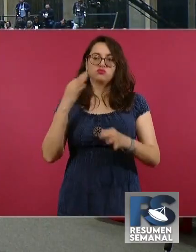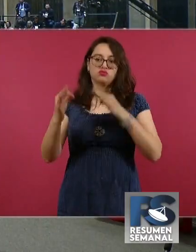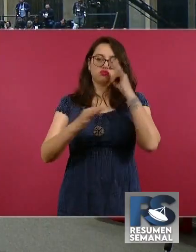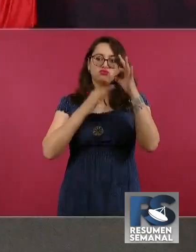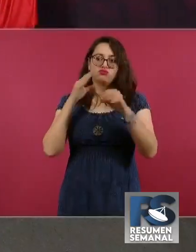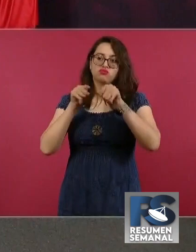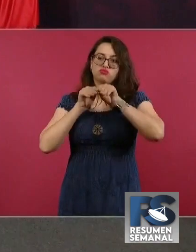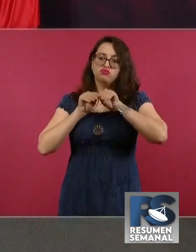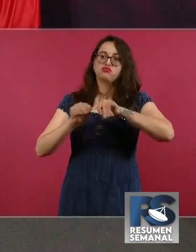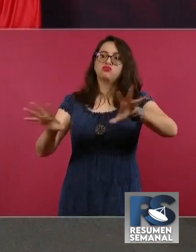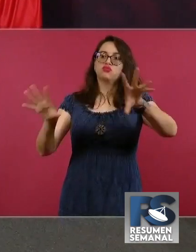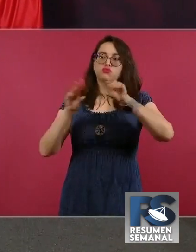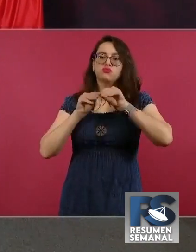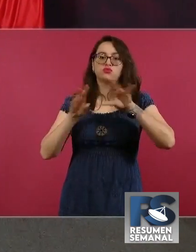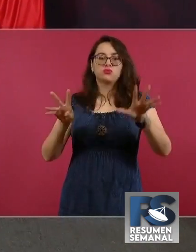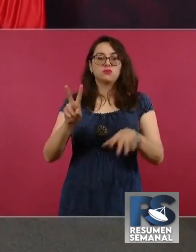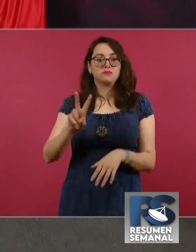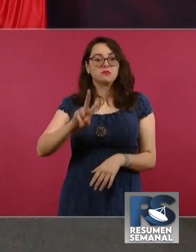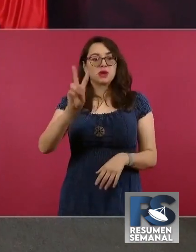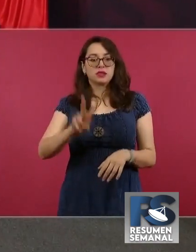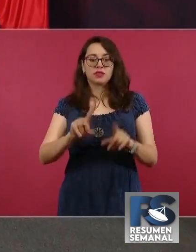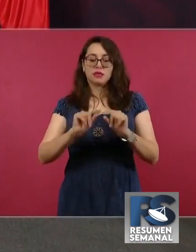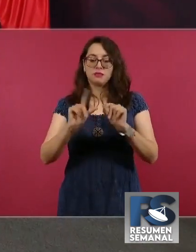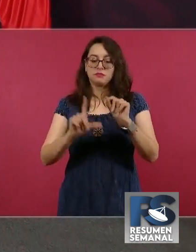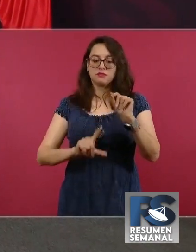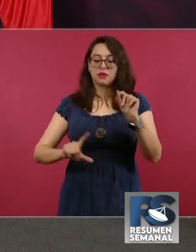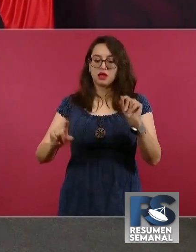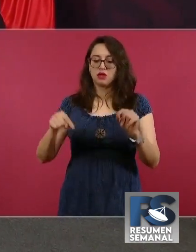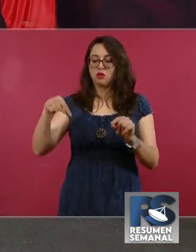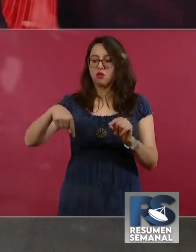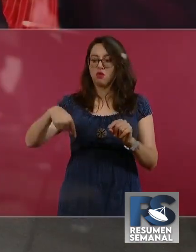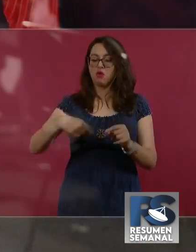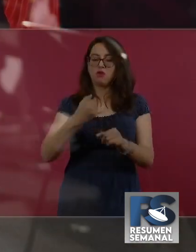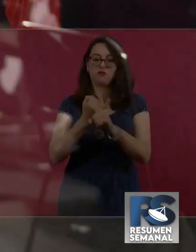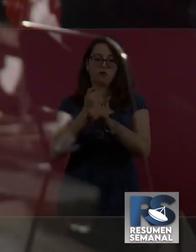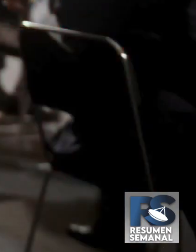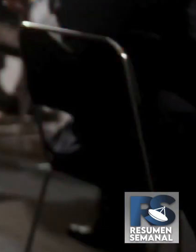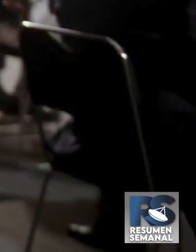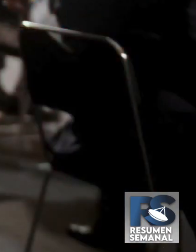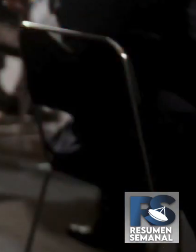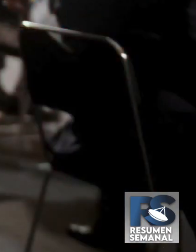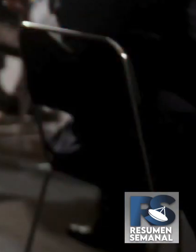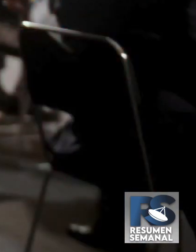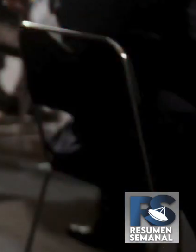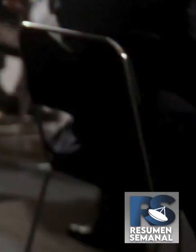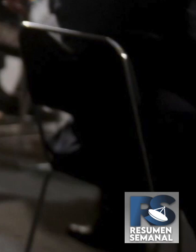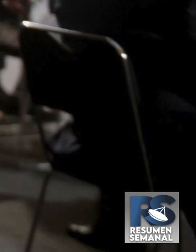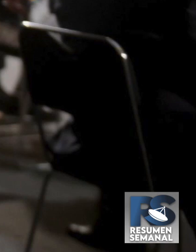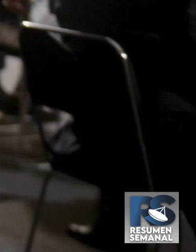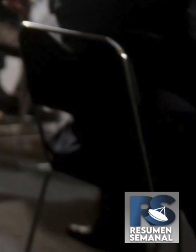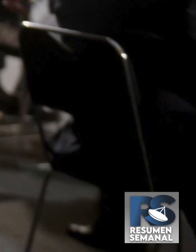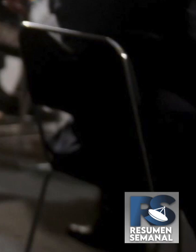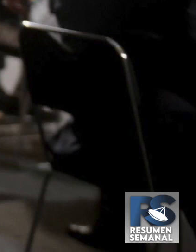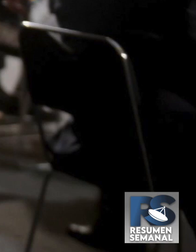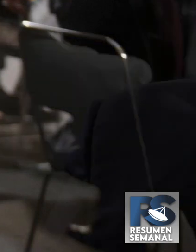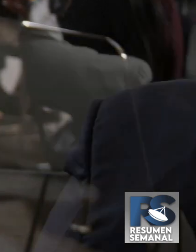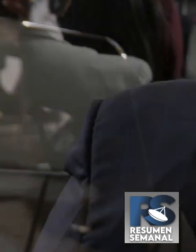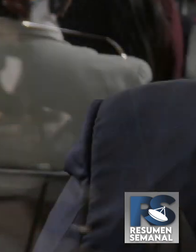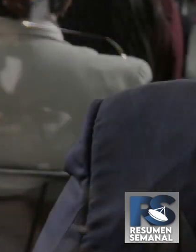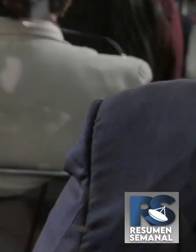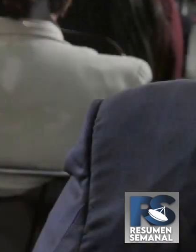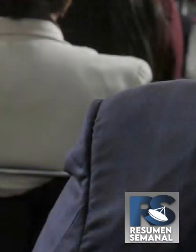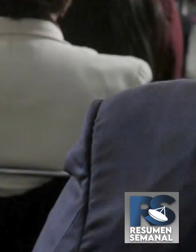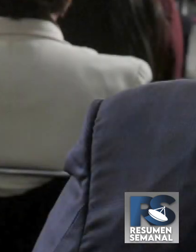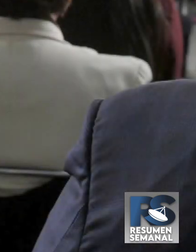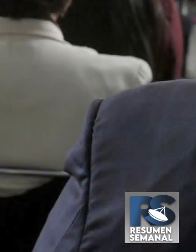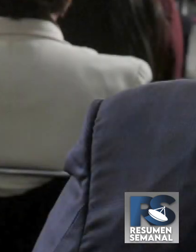bienestar desde Palacio Nacional pres ador destacó la presencia de los gobernadores y gobernadoras de los 23 estados que